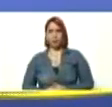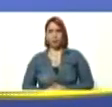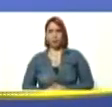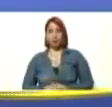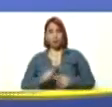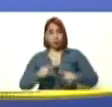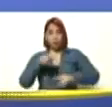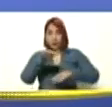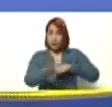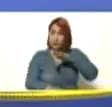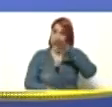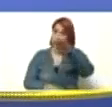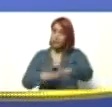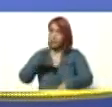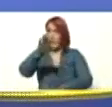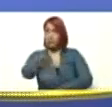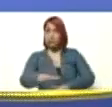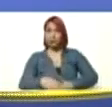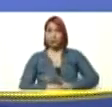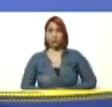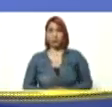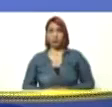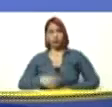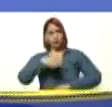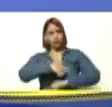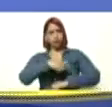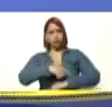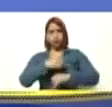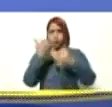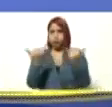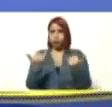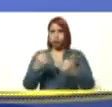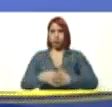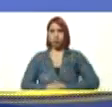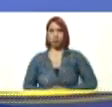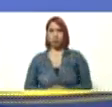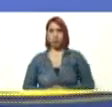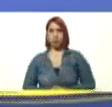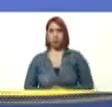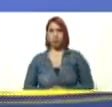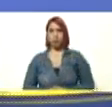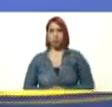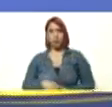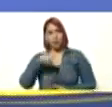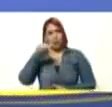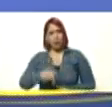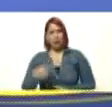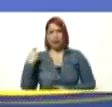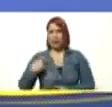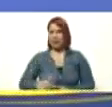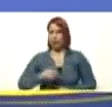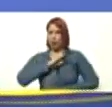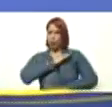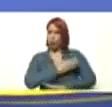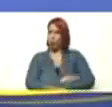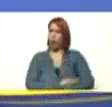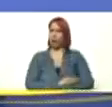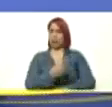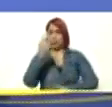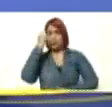para avanzar en este tiempo. Yo hoy he tenido un día intenso, ¿no?,